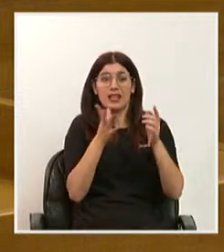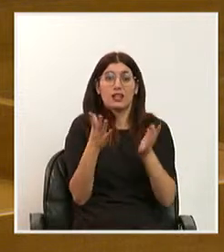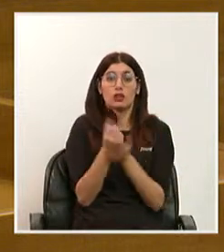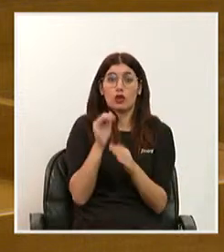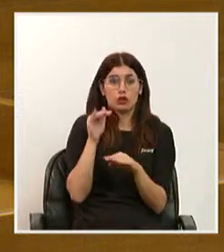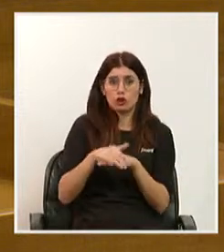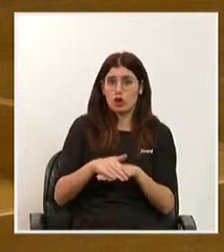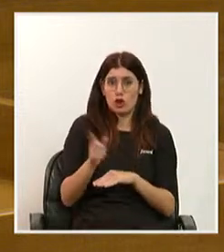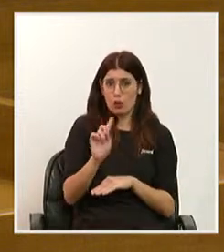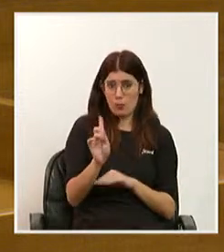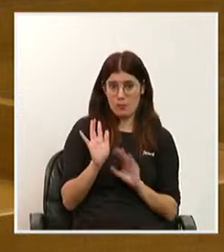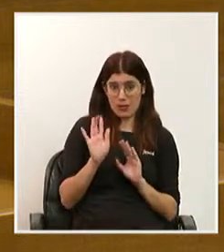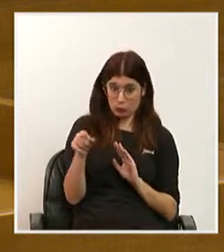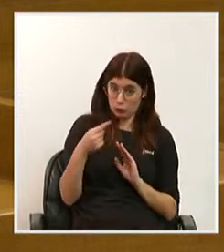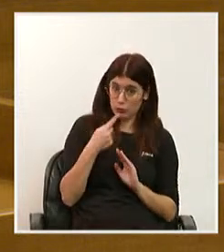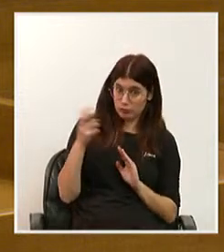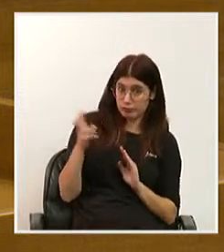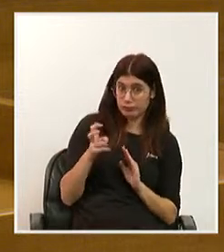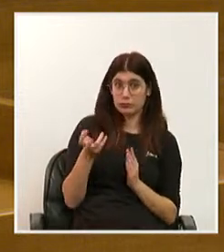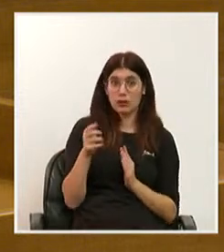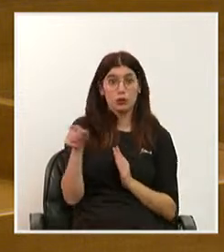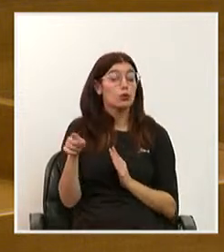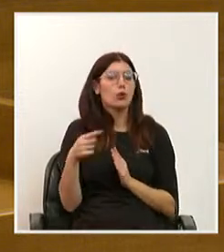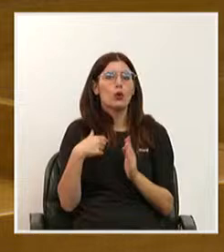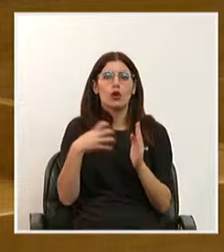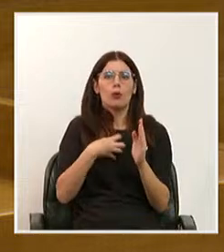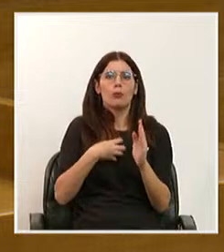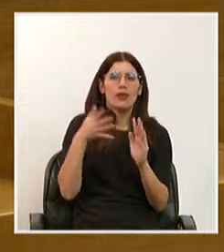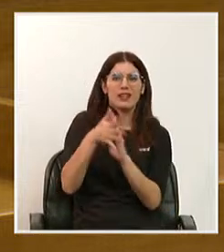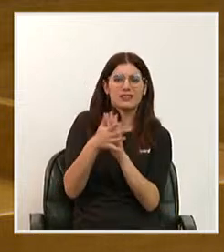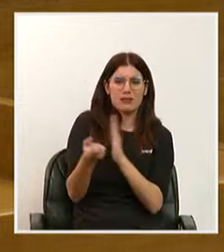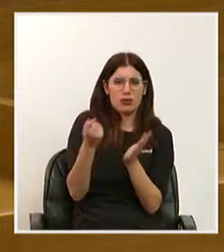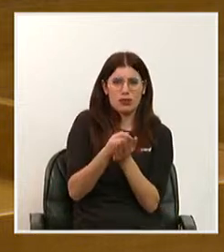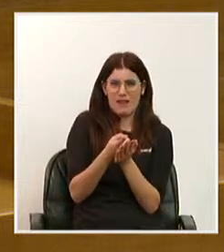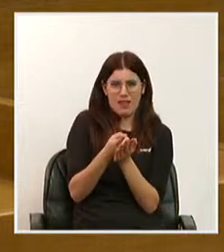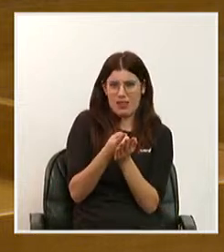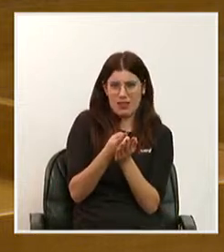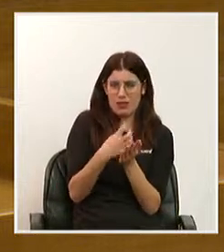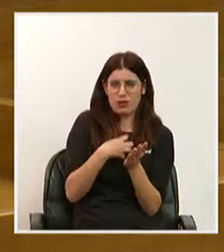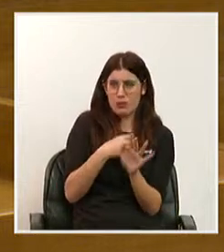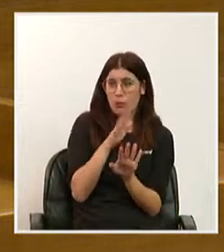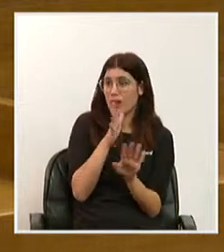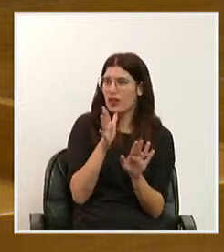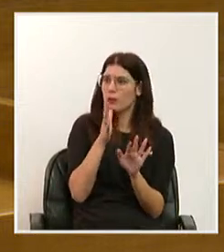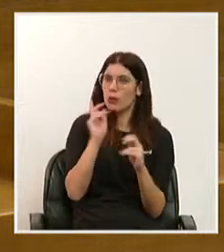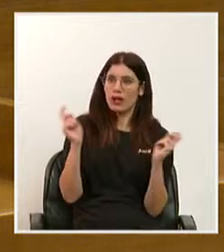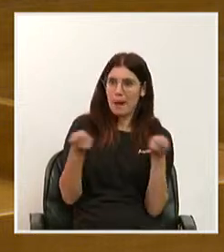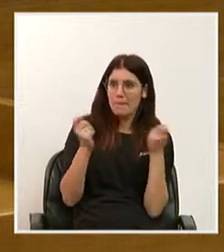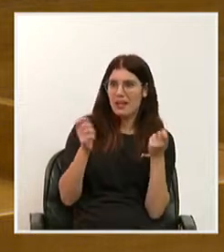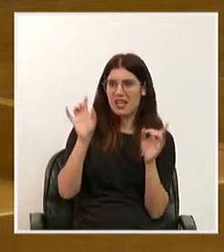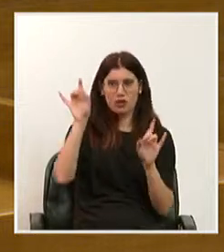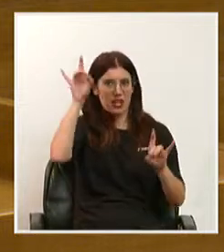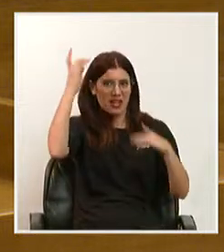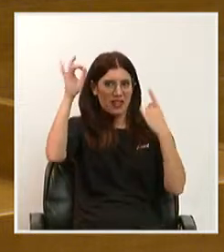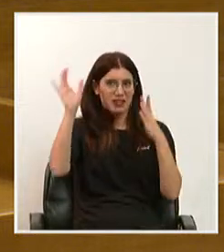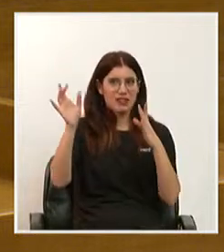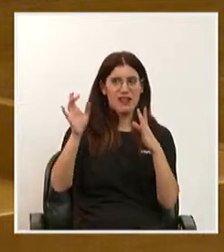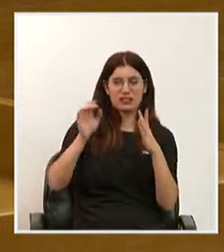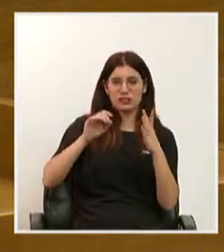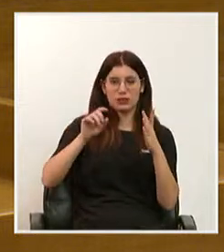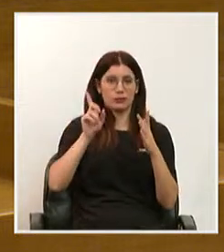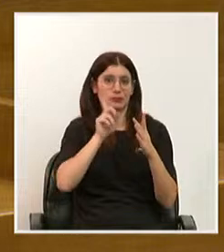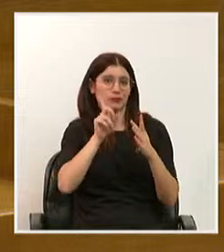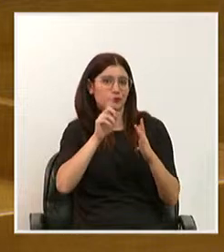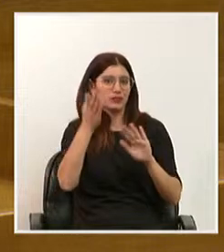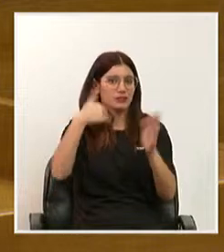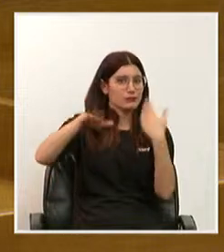incumplimientos por lo tanto no va a poder reescribir la historia por muchas campañas por muchas iniciativas Y por muchas